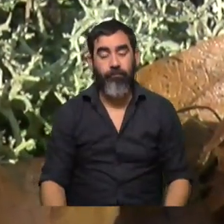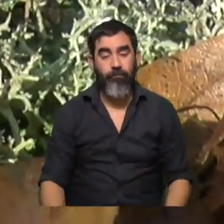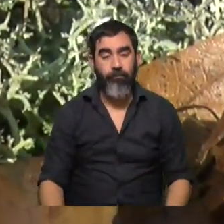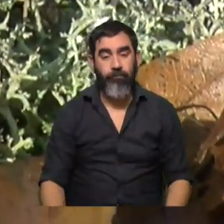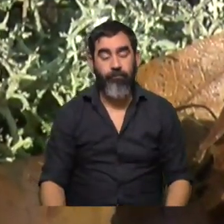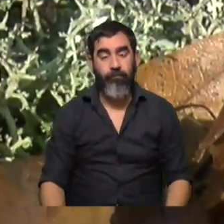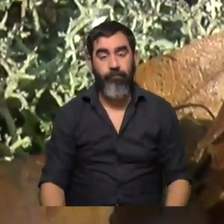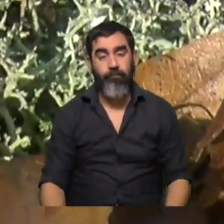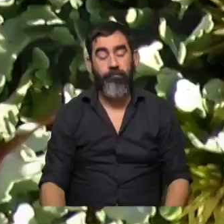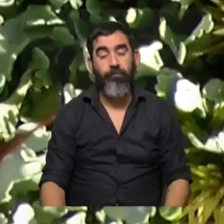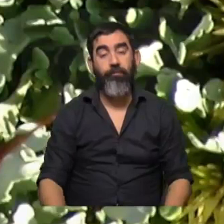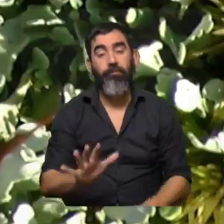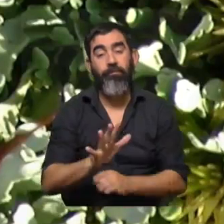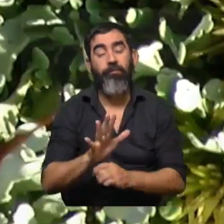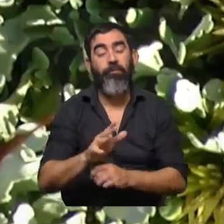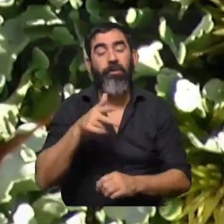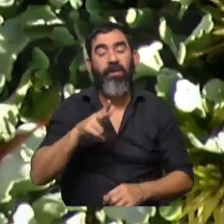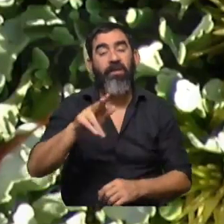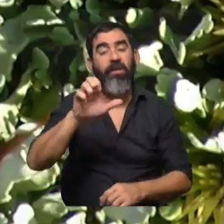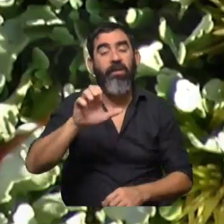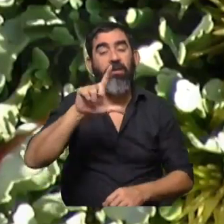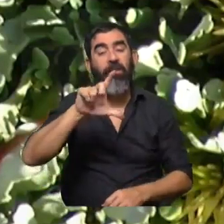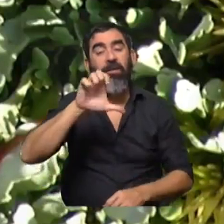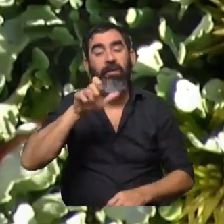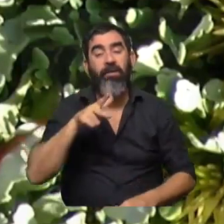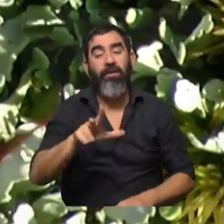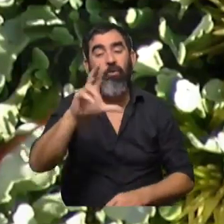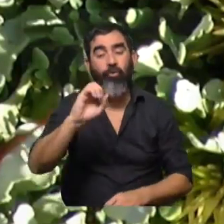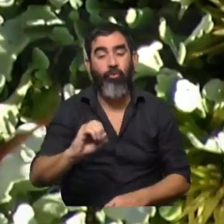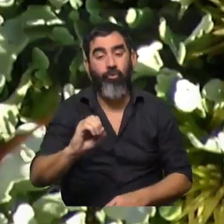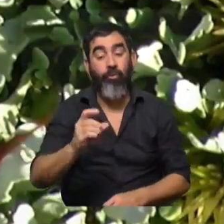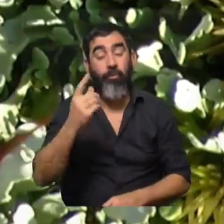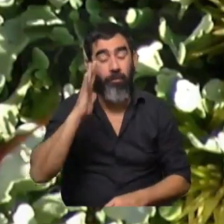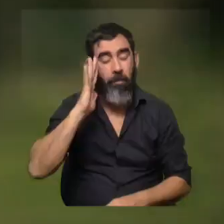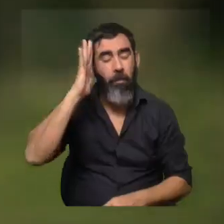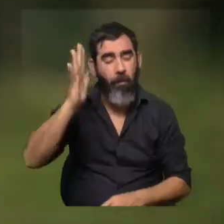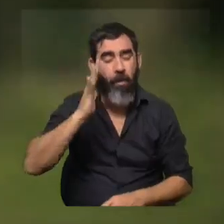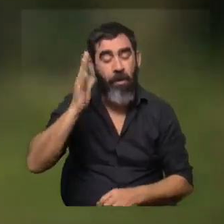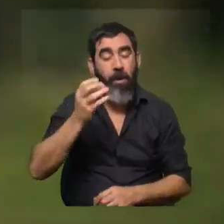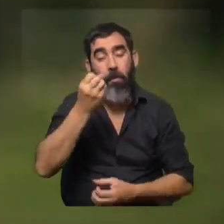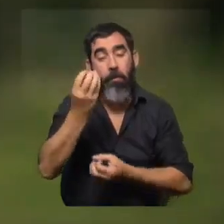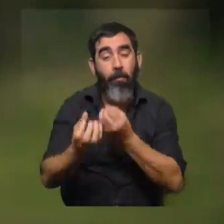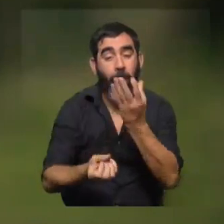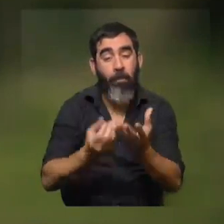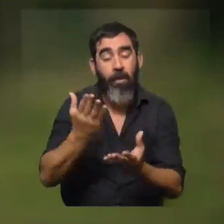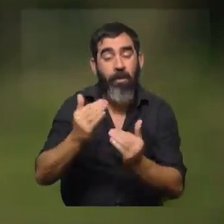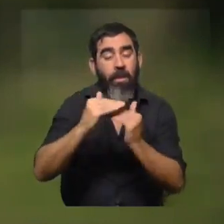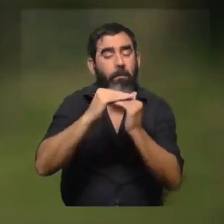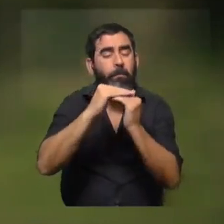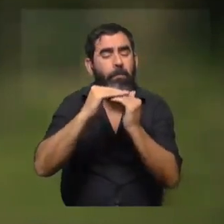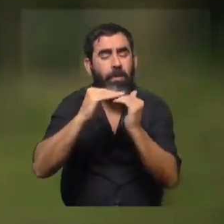Relacionadas un poco con el grupo de los helechos, si tenemos que pensar en algún grupo actual. Hay que pensar en una planta con las